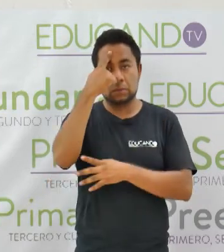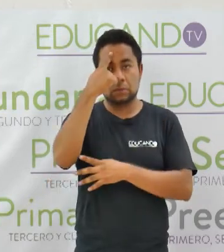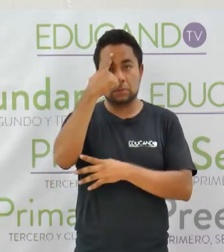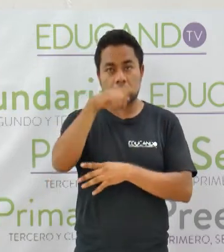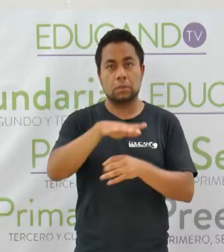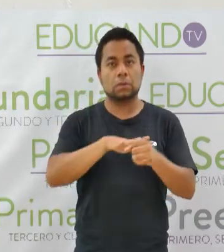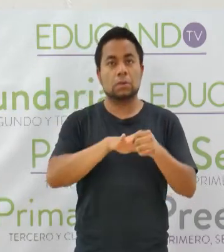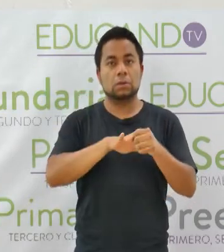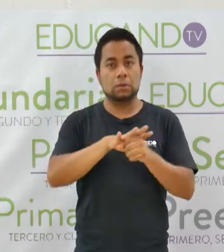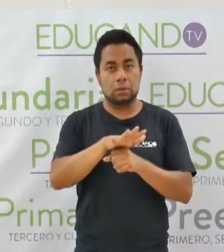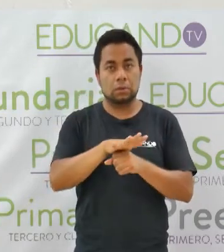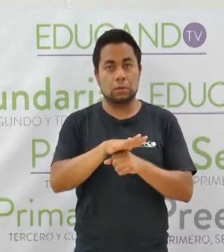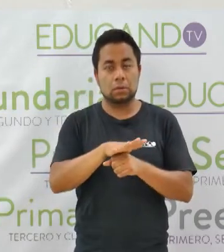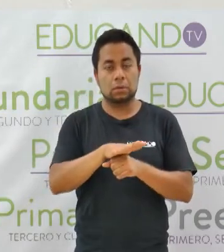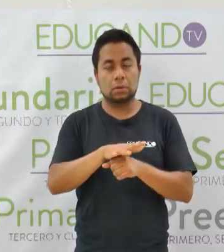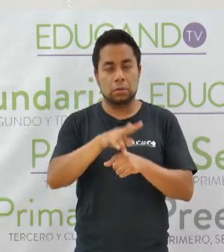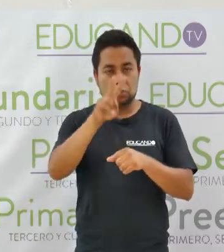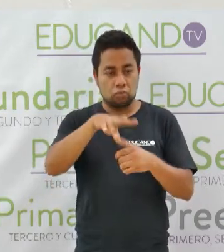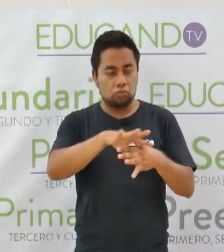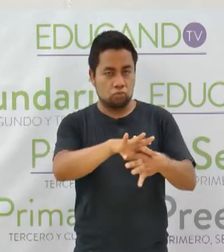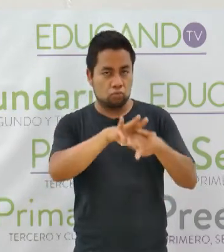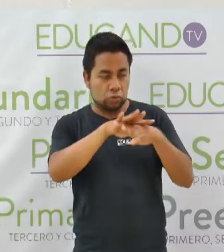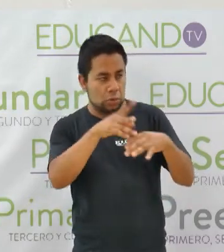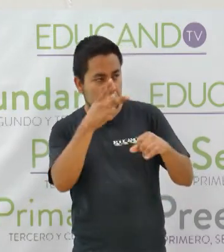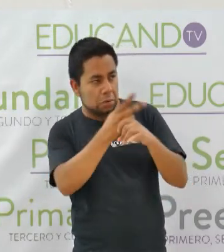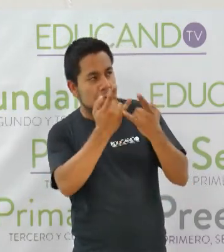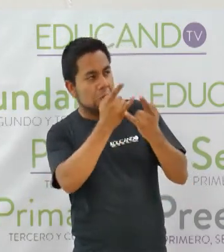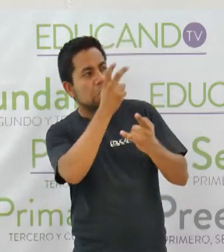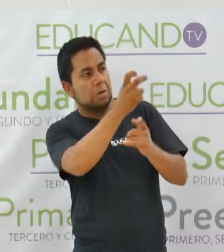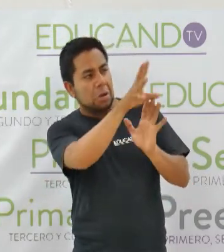a la realidad.